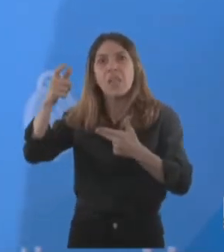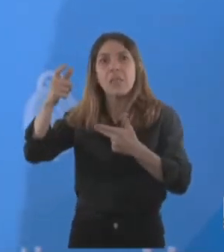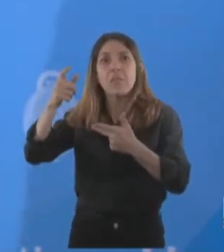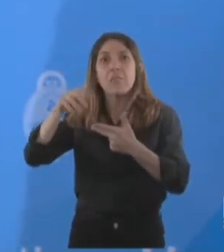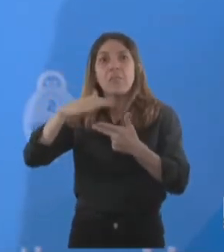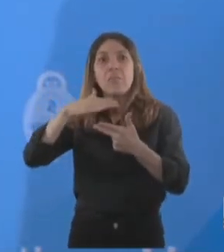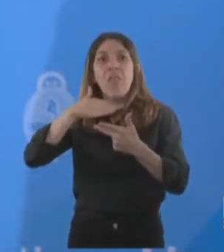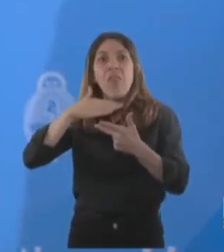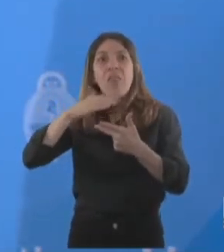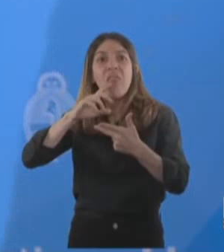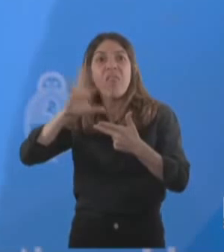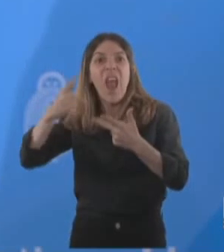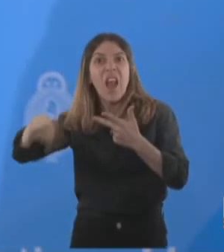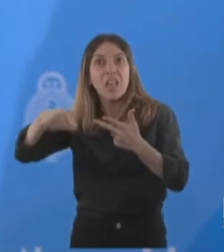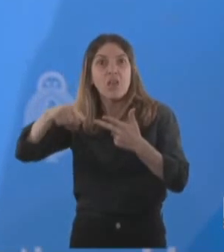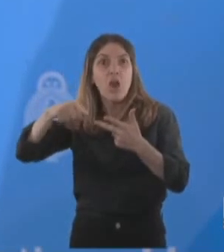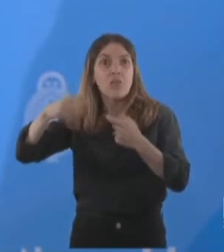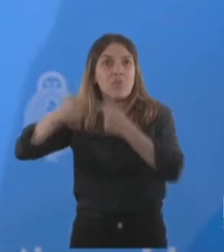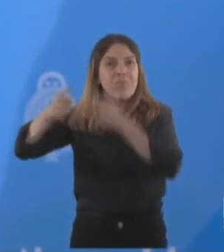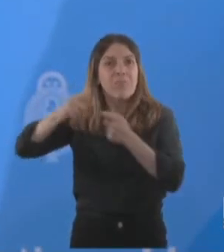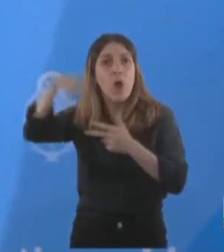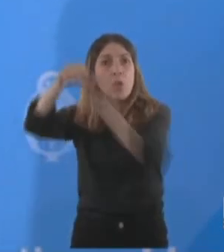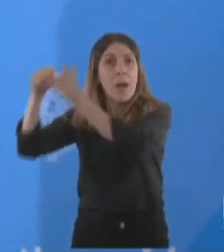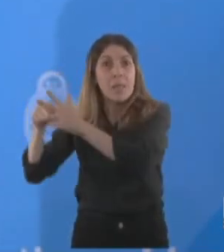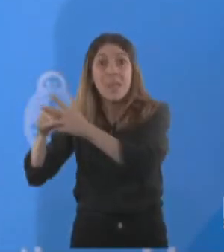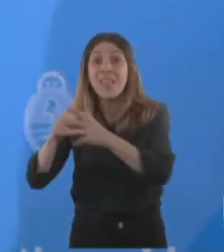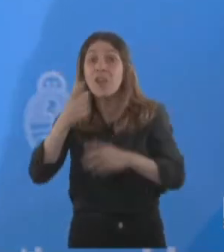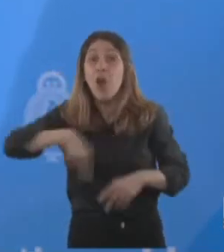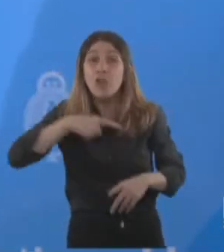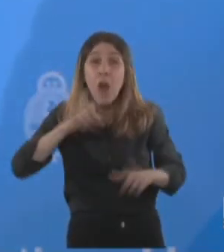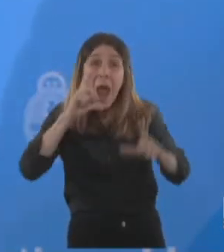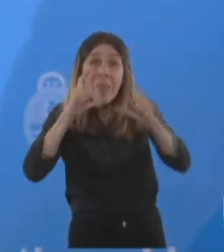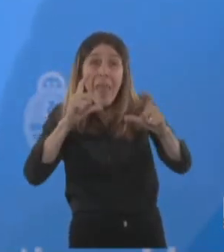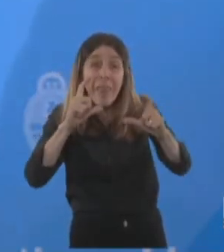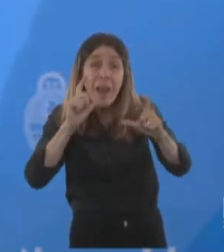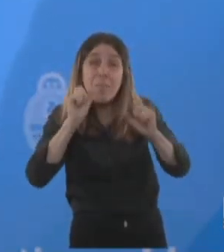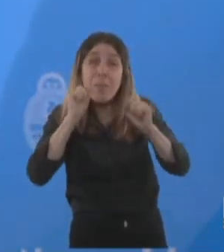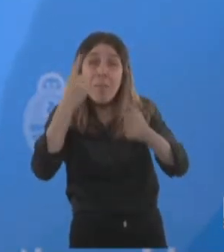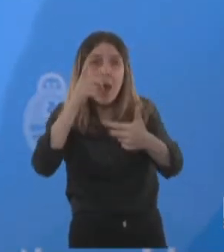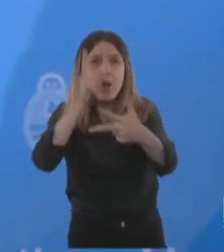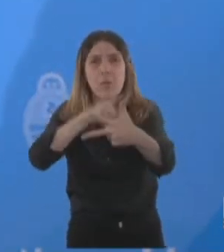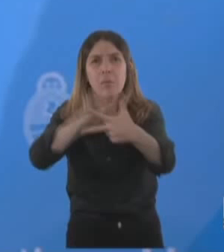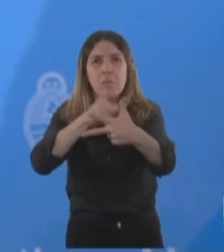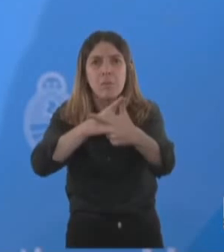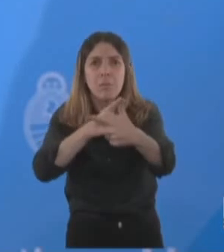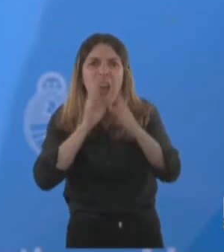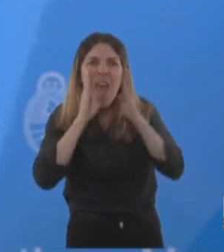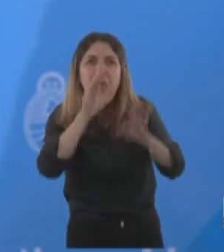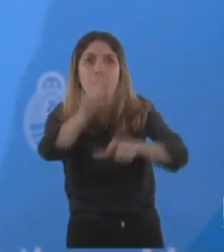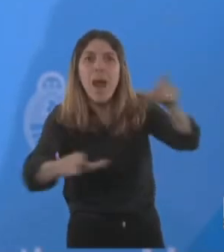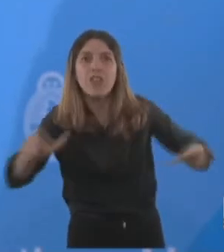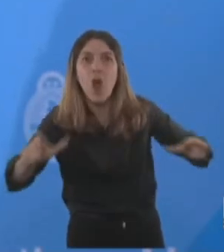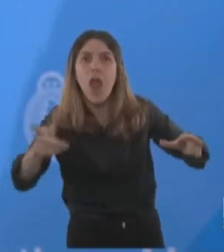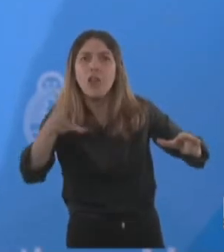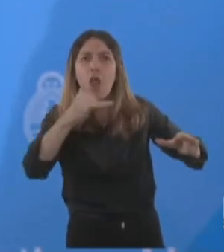locales, porque intranquilizan en mucho a nuestra ciudadanía, en mucho. Y una de las tareas